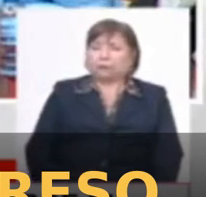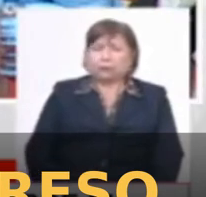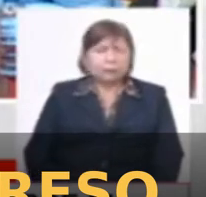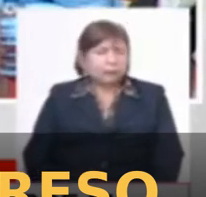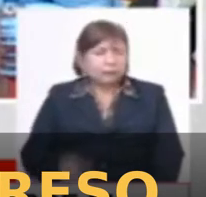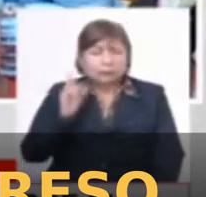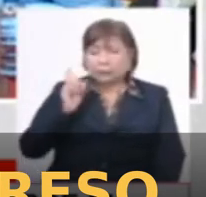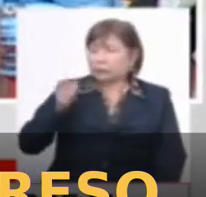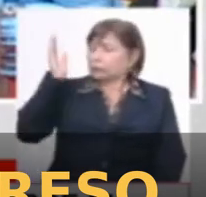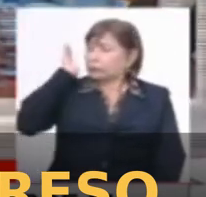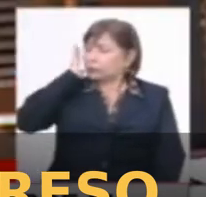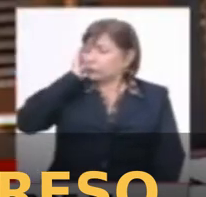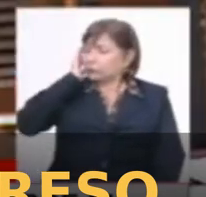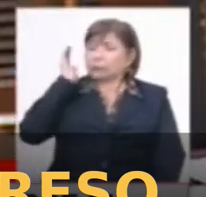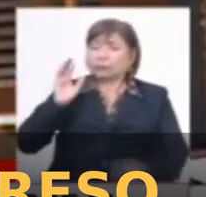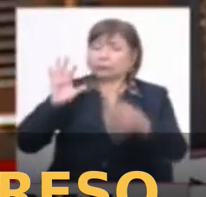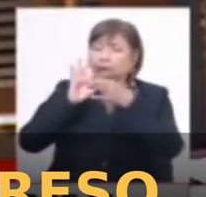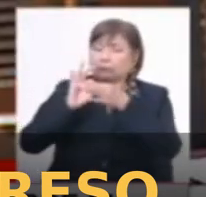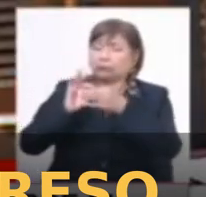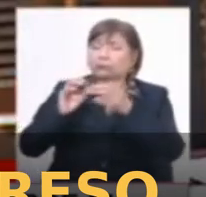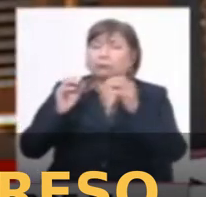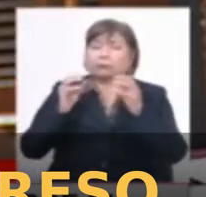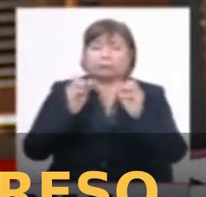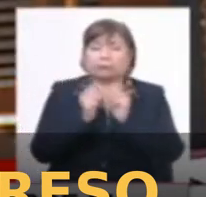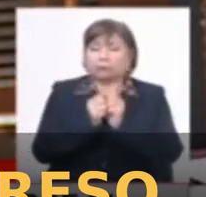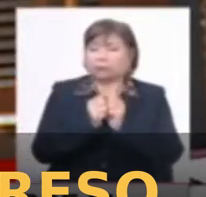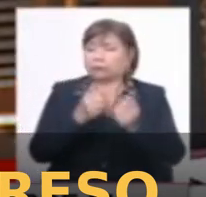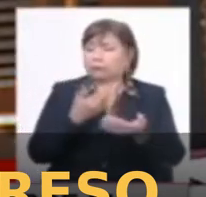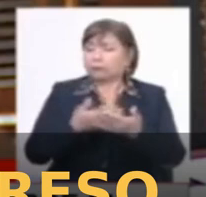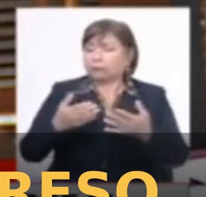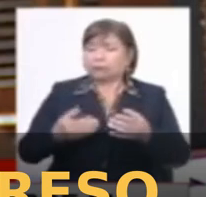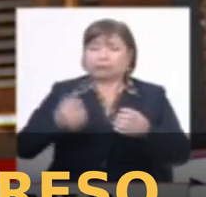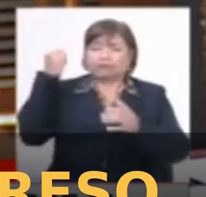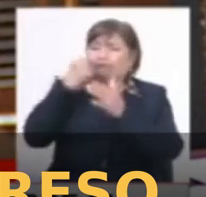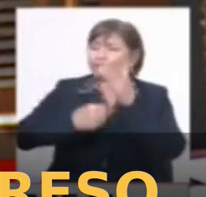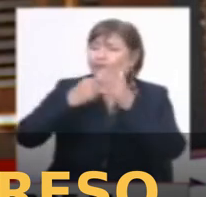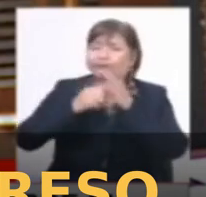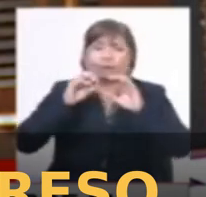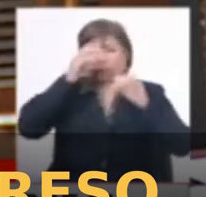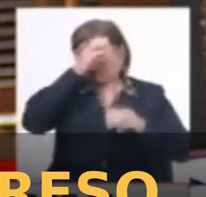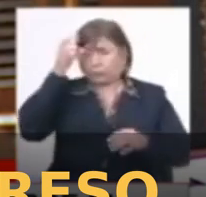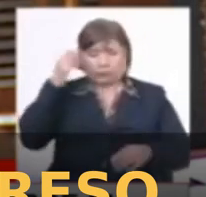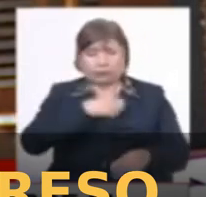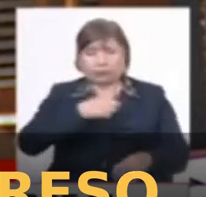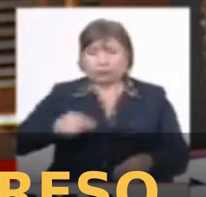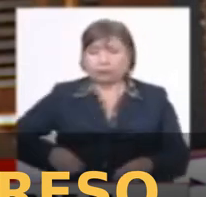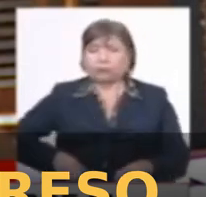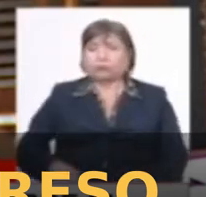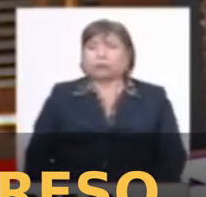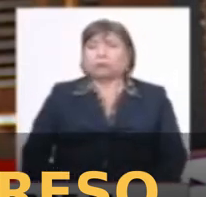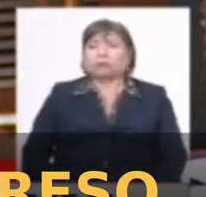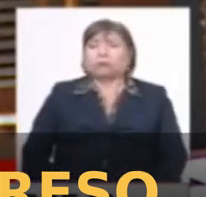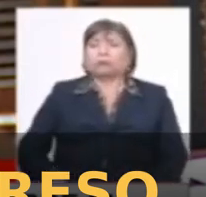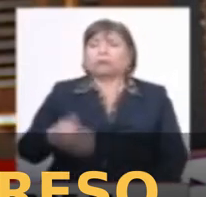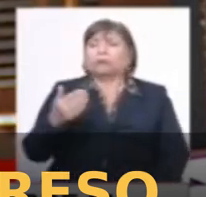habiendo usted interactuado con los integrantes de la supuesta organización criminal encabezado por el presidente de la República, Pedro